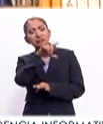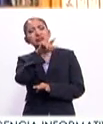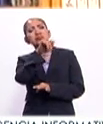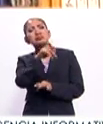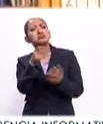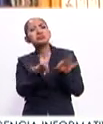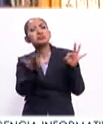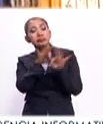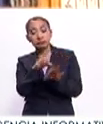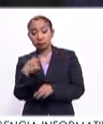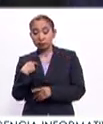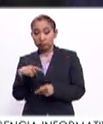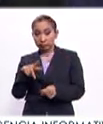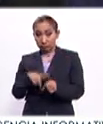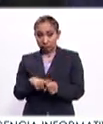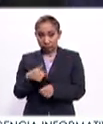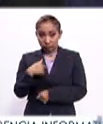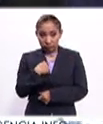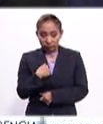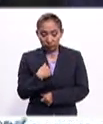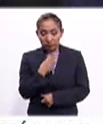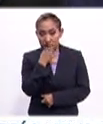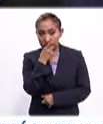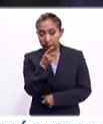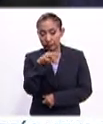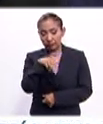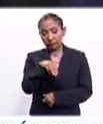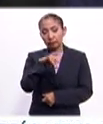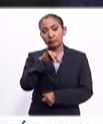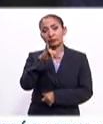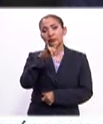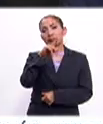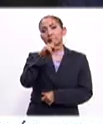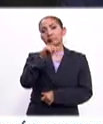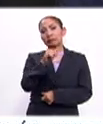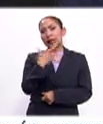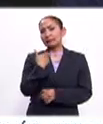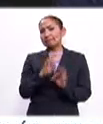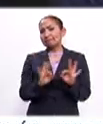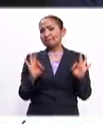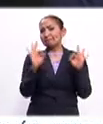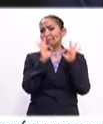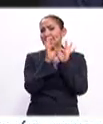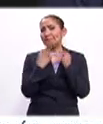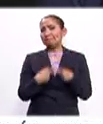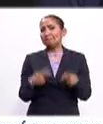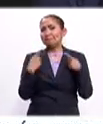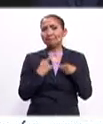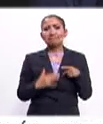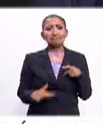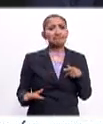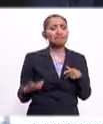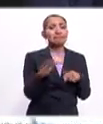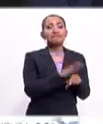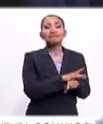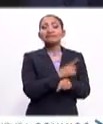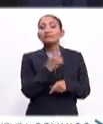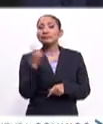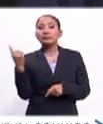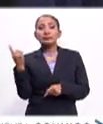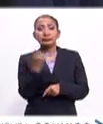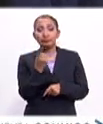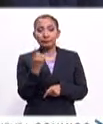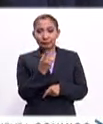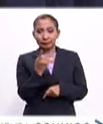para nosotros? En lo personal yo menciono que la milpa es un momento cumbre de la humanidad